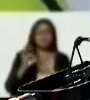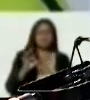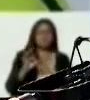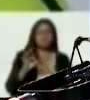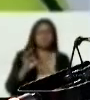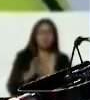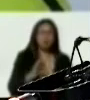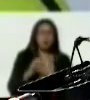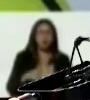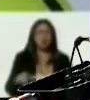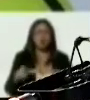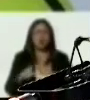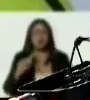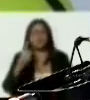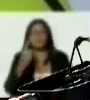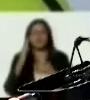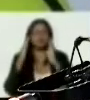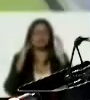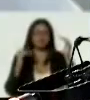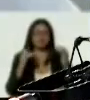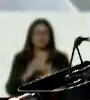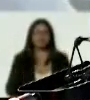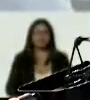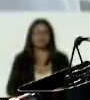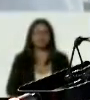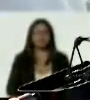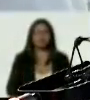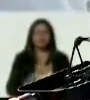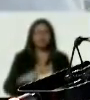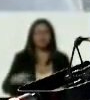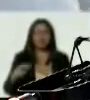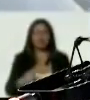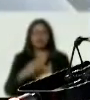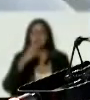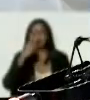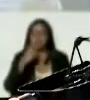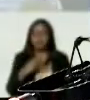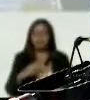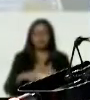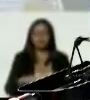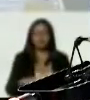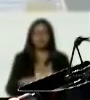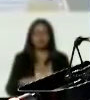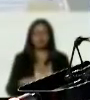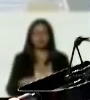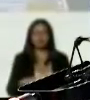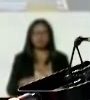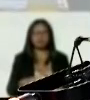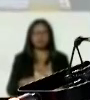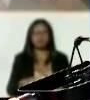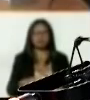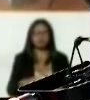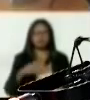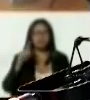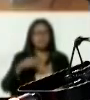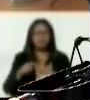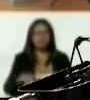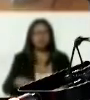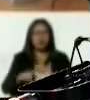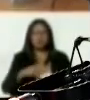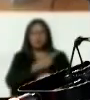aumento desmesurado de pacientes que estamos observando en las últimas semanas, el motivo primordial